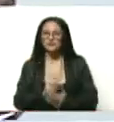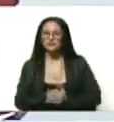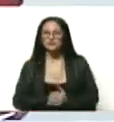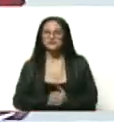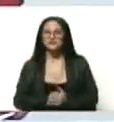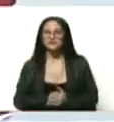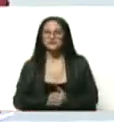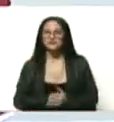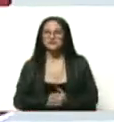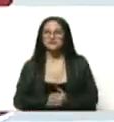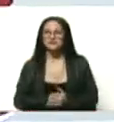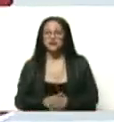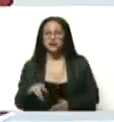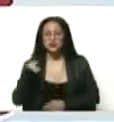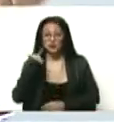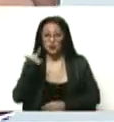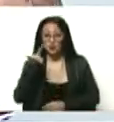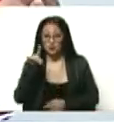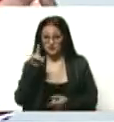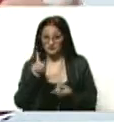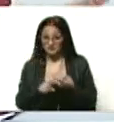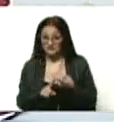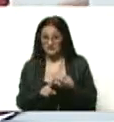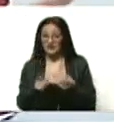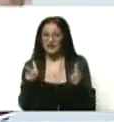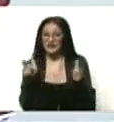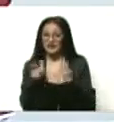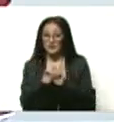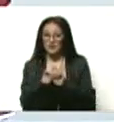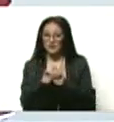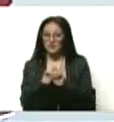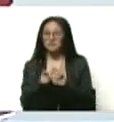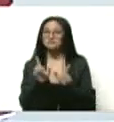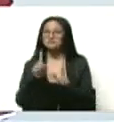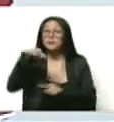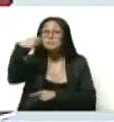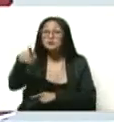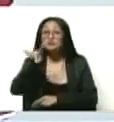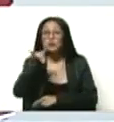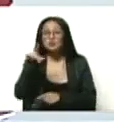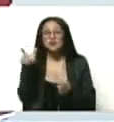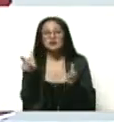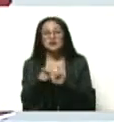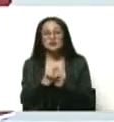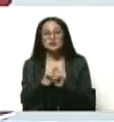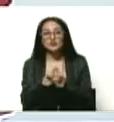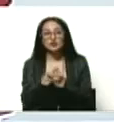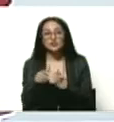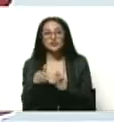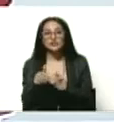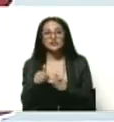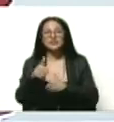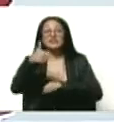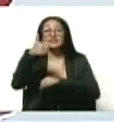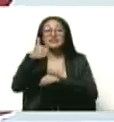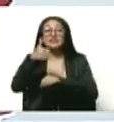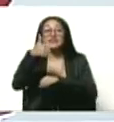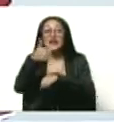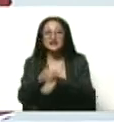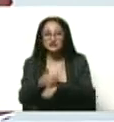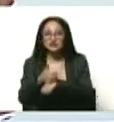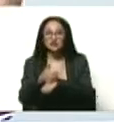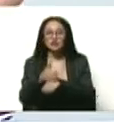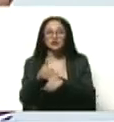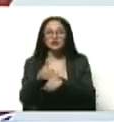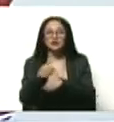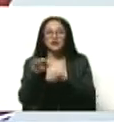el día lunes, en la reunión el próximo lunes, en la reunión de la Dirección Nacional, nosotros